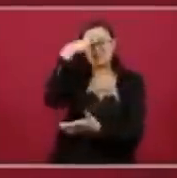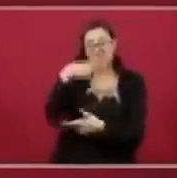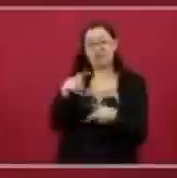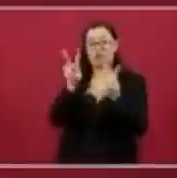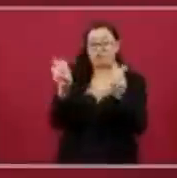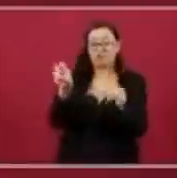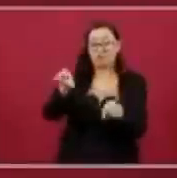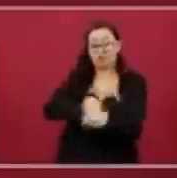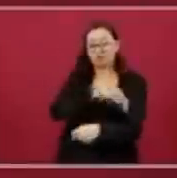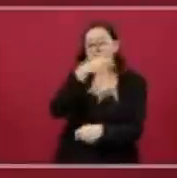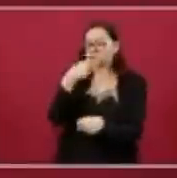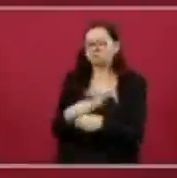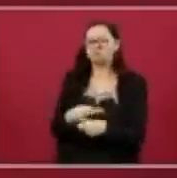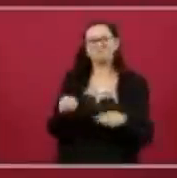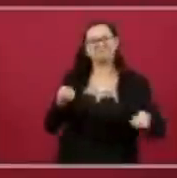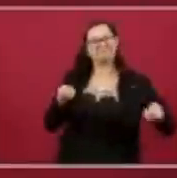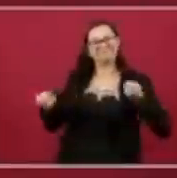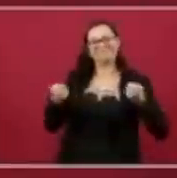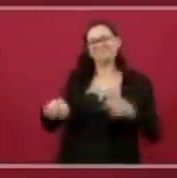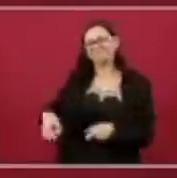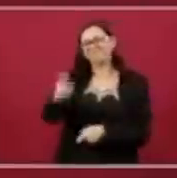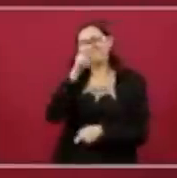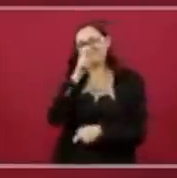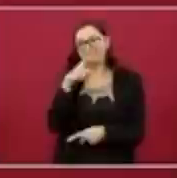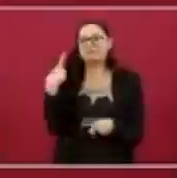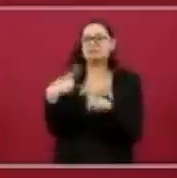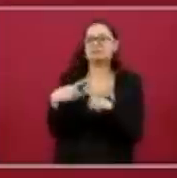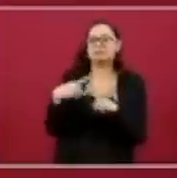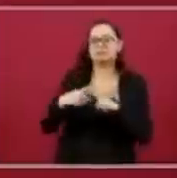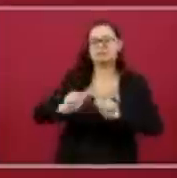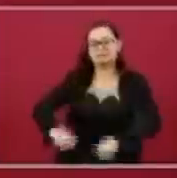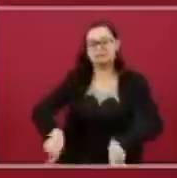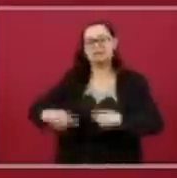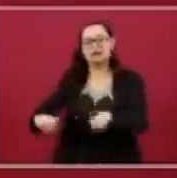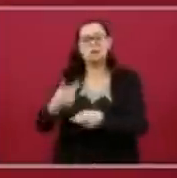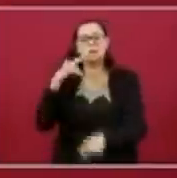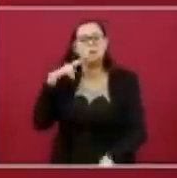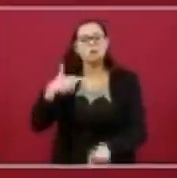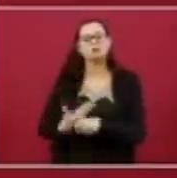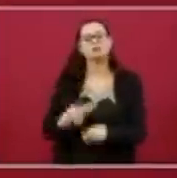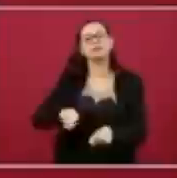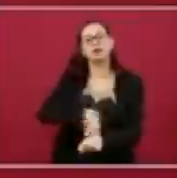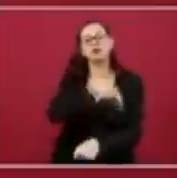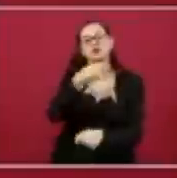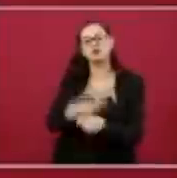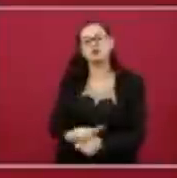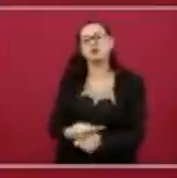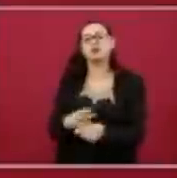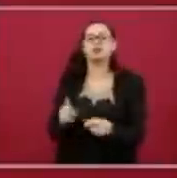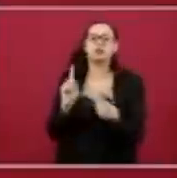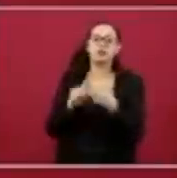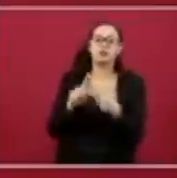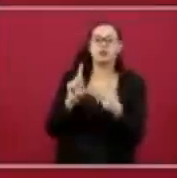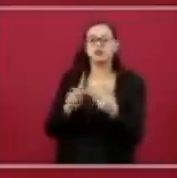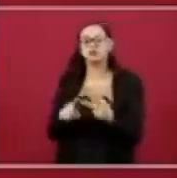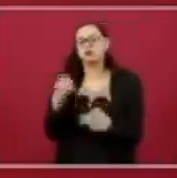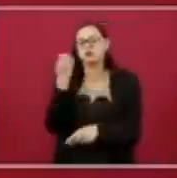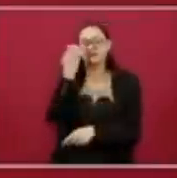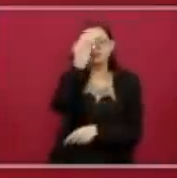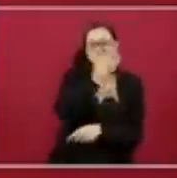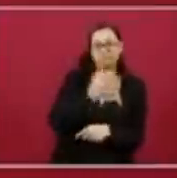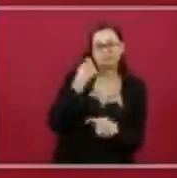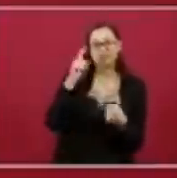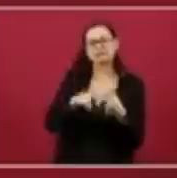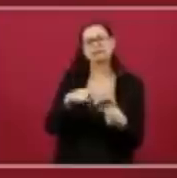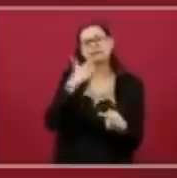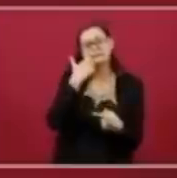regula en forma muy estricta quienes acceden a la función notarial a través de dos tipos de examen, de